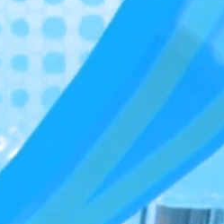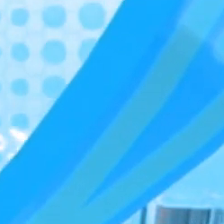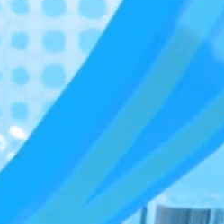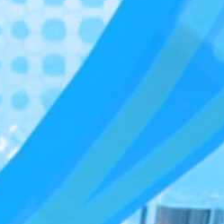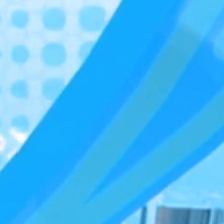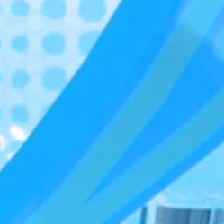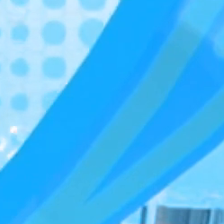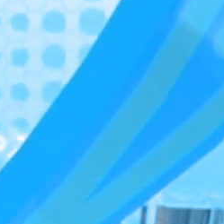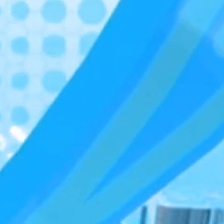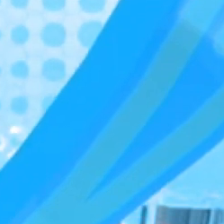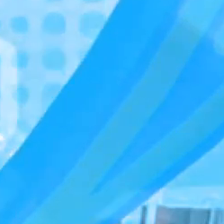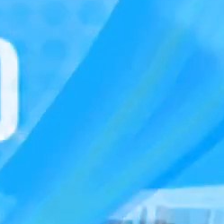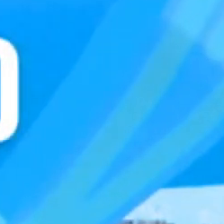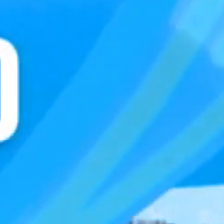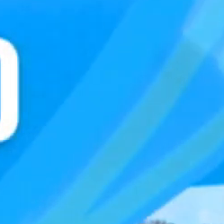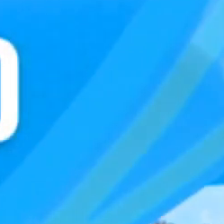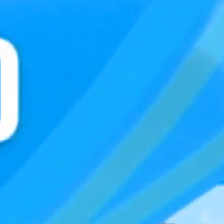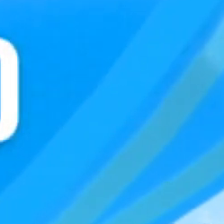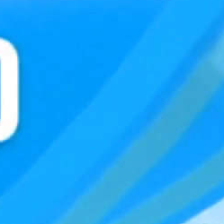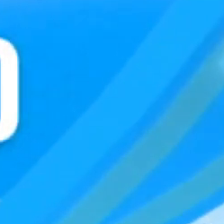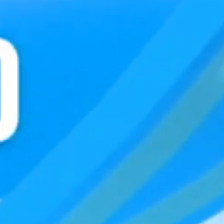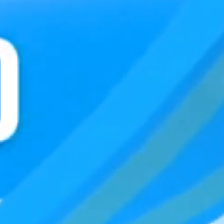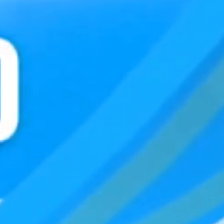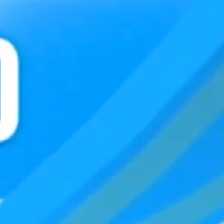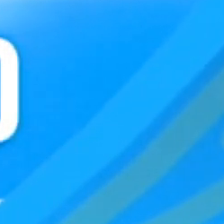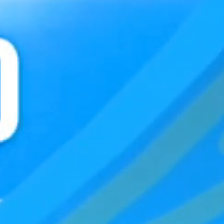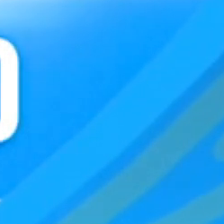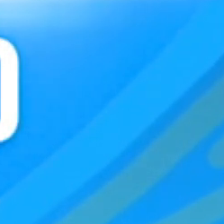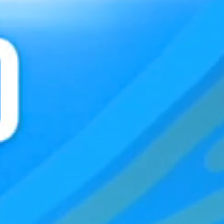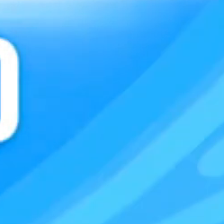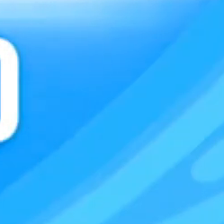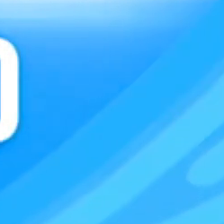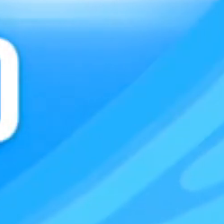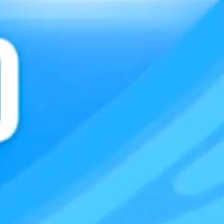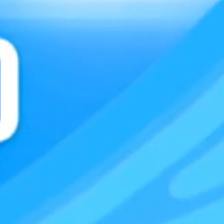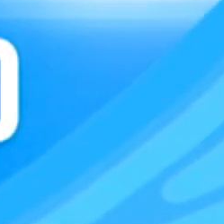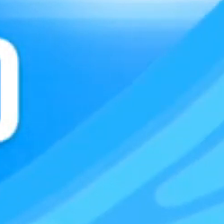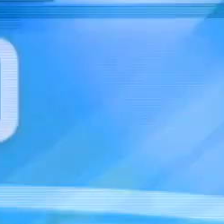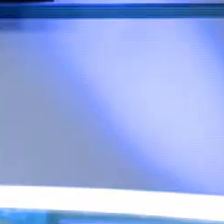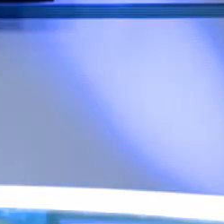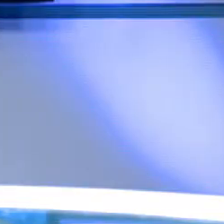Banco Popular presentó El Tipo de Cambio.